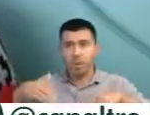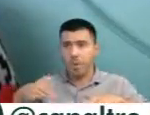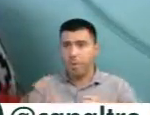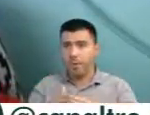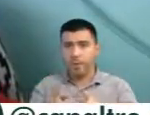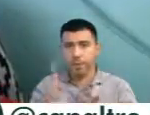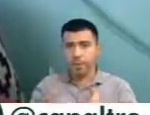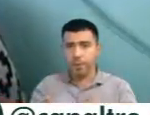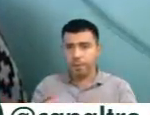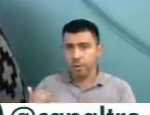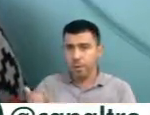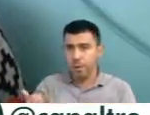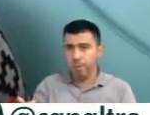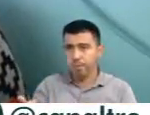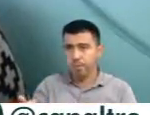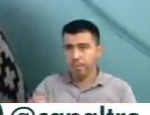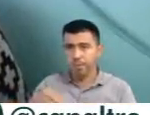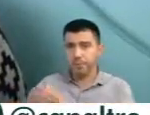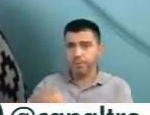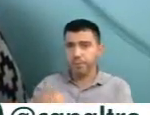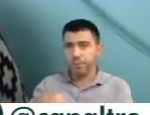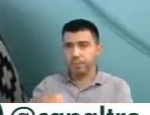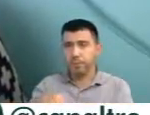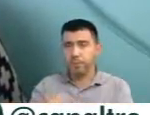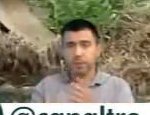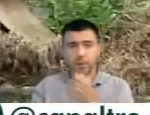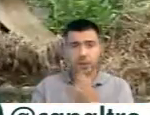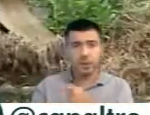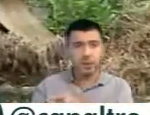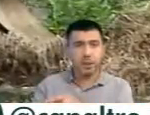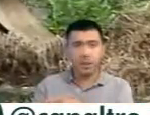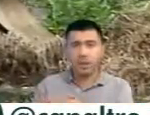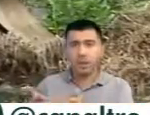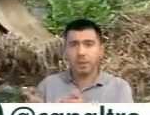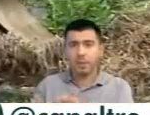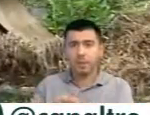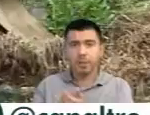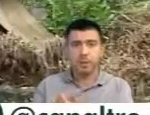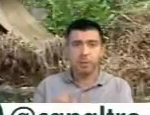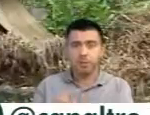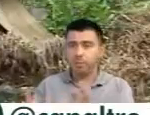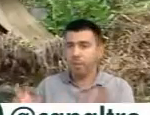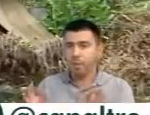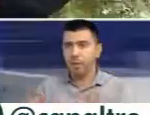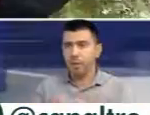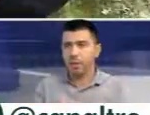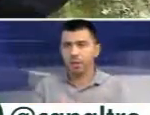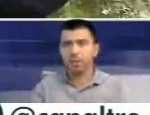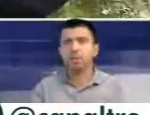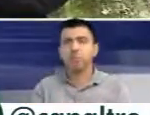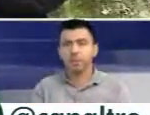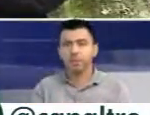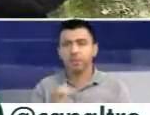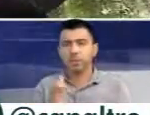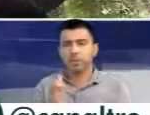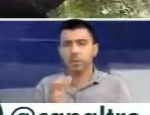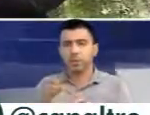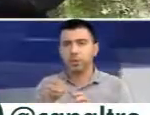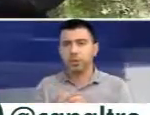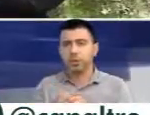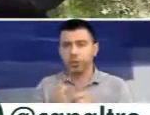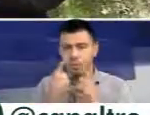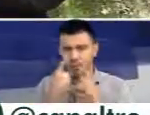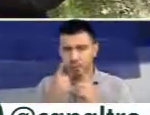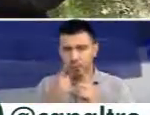y ni nosotros estamos viviendo ahí en esas piezas el canal tro va a estar pendiente del desarrollo de esta información